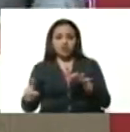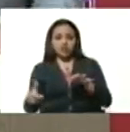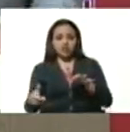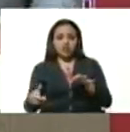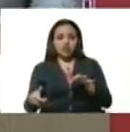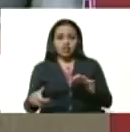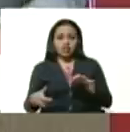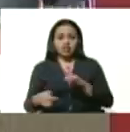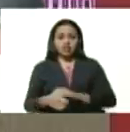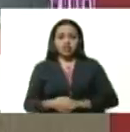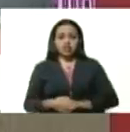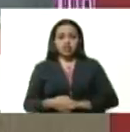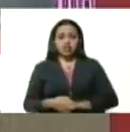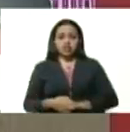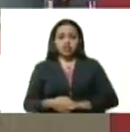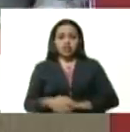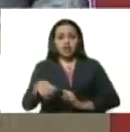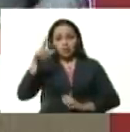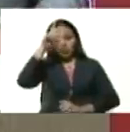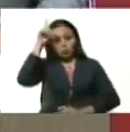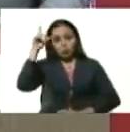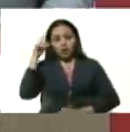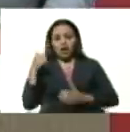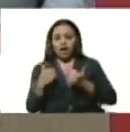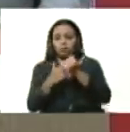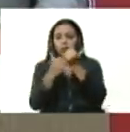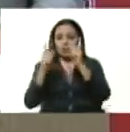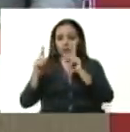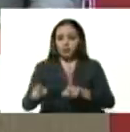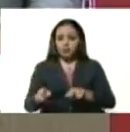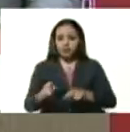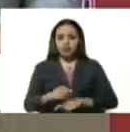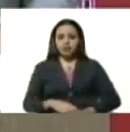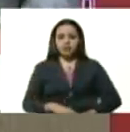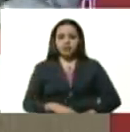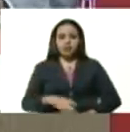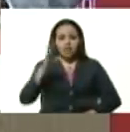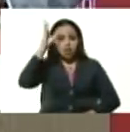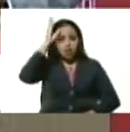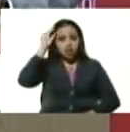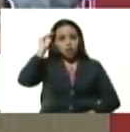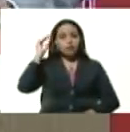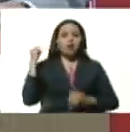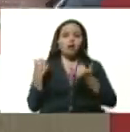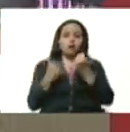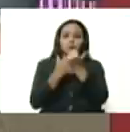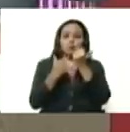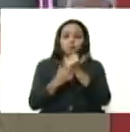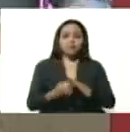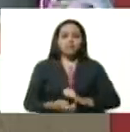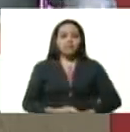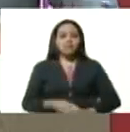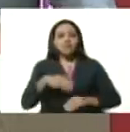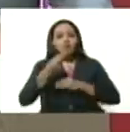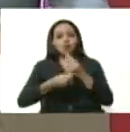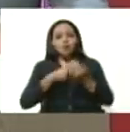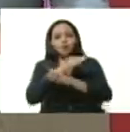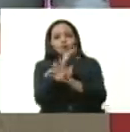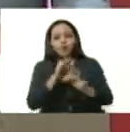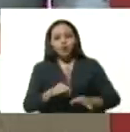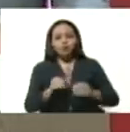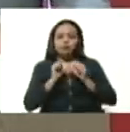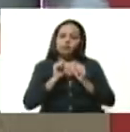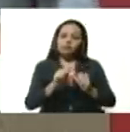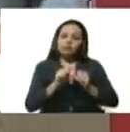su copropietario es Leopoldo López y el otro verdadero dueño es Donald Trump, cómo de manera persistente recurren